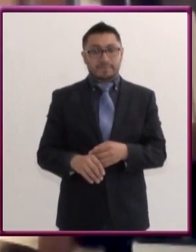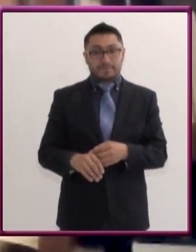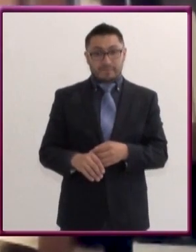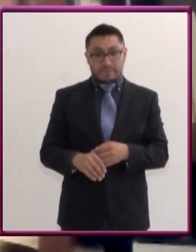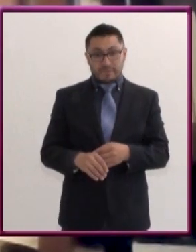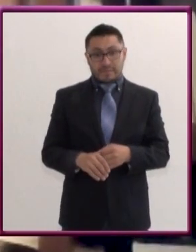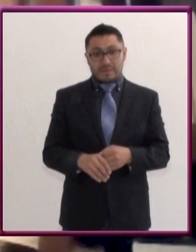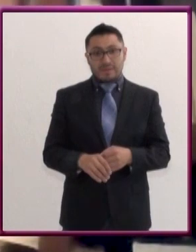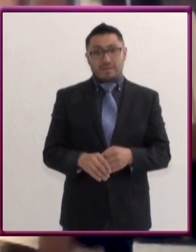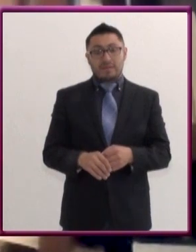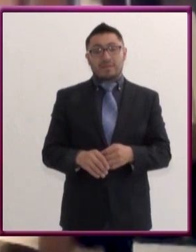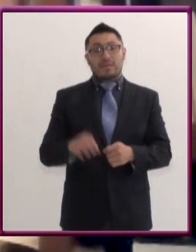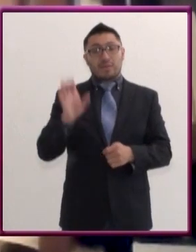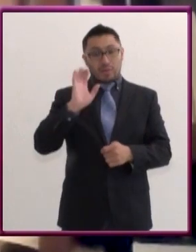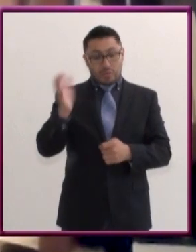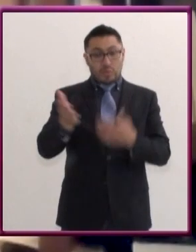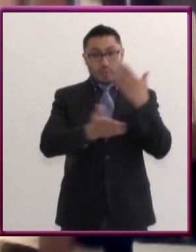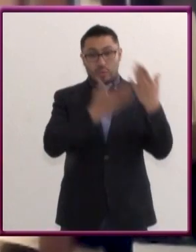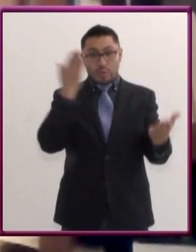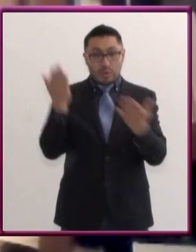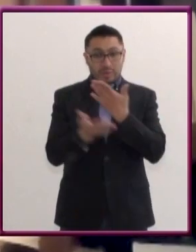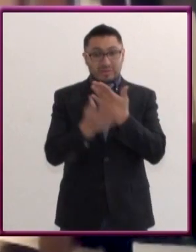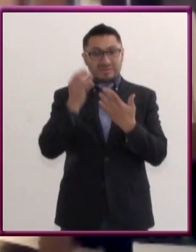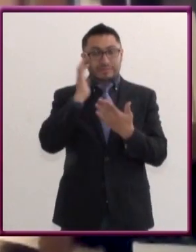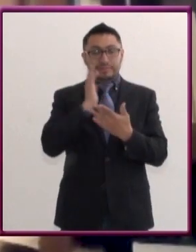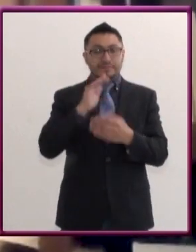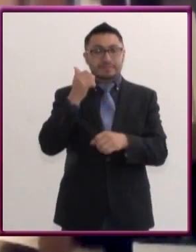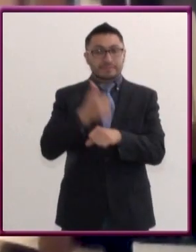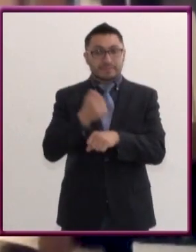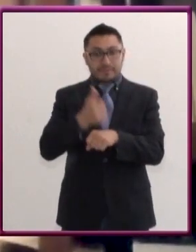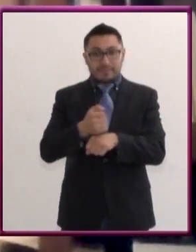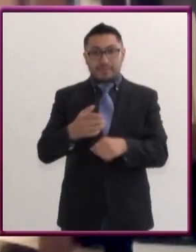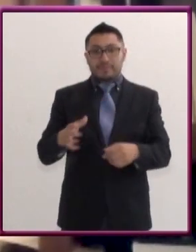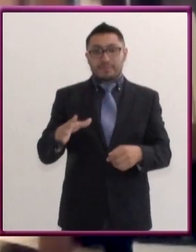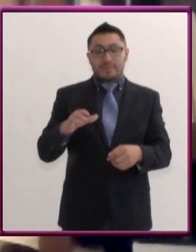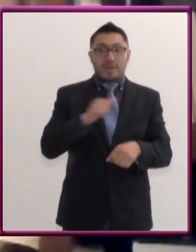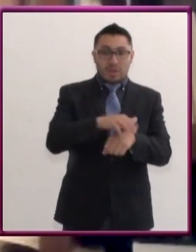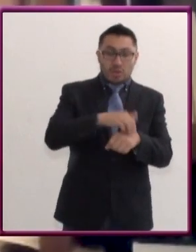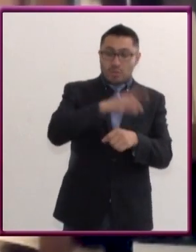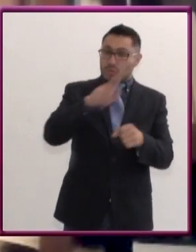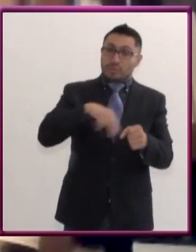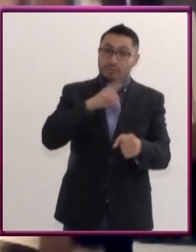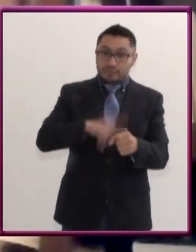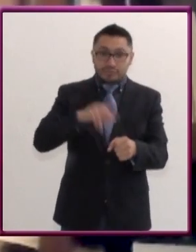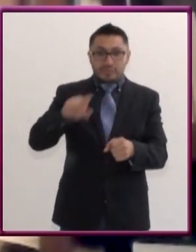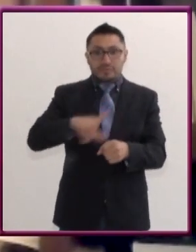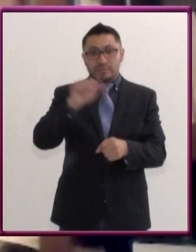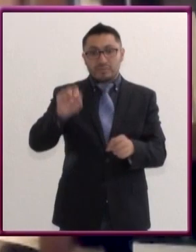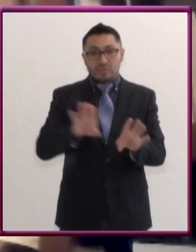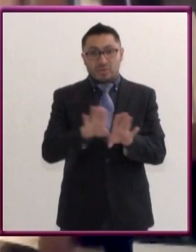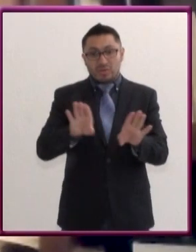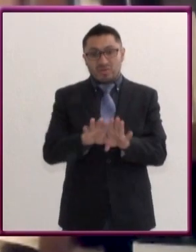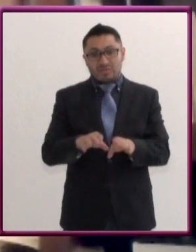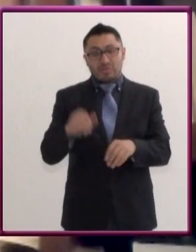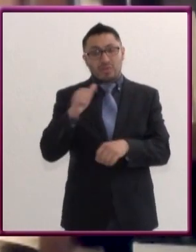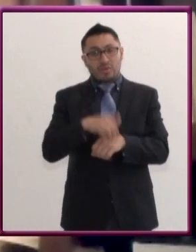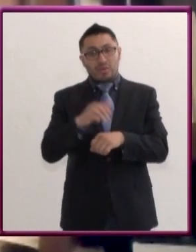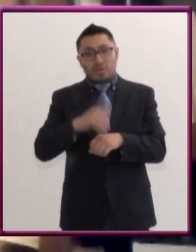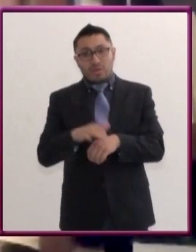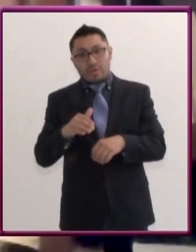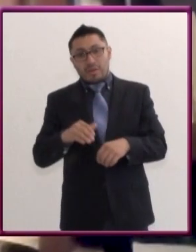Cuando uno estudia en la primaria, comienza uno con los naturales, después conoce uno